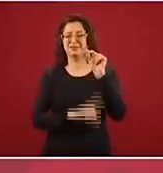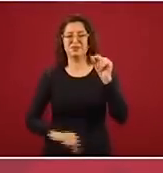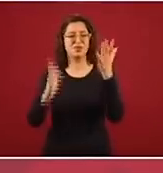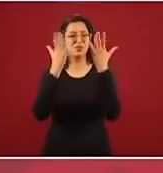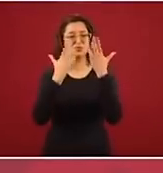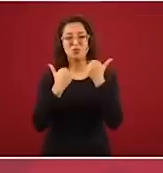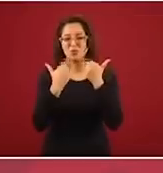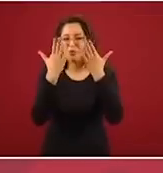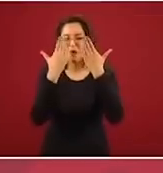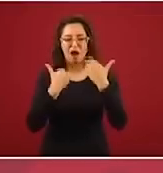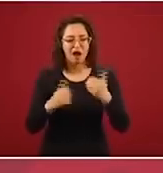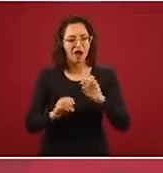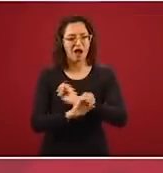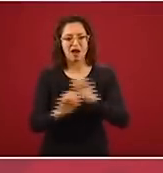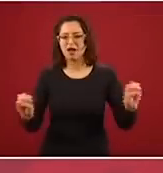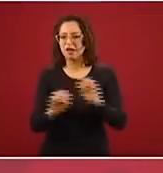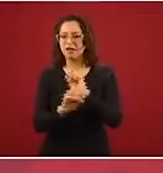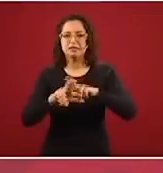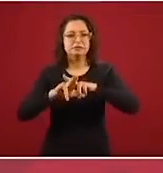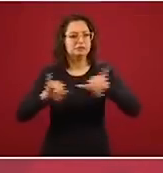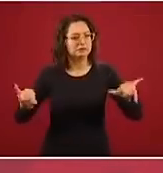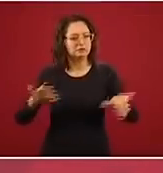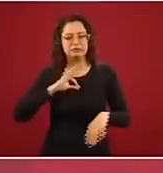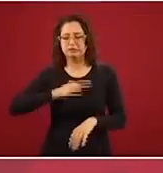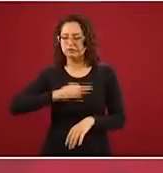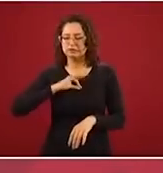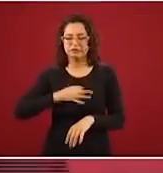que afortunadamente no ha habido estos casos,